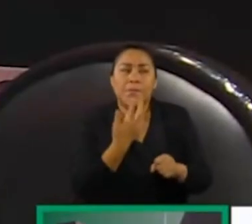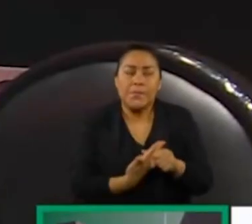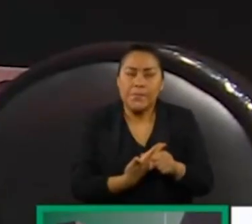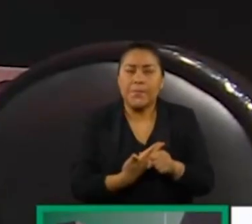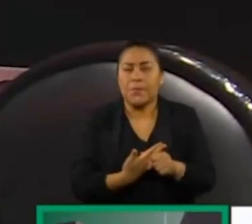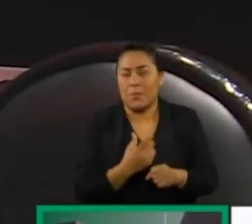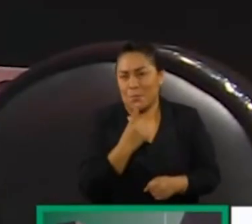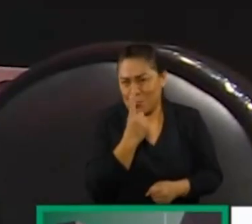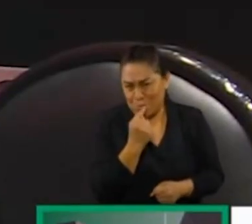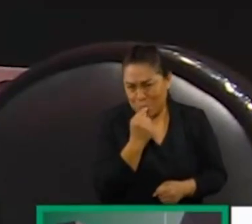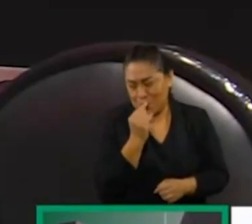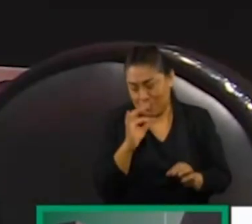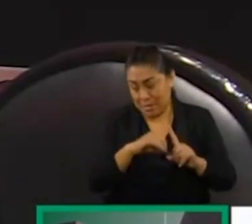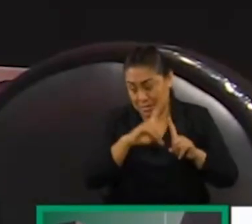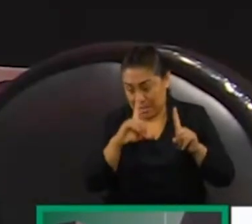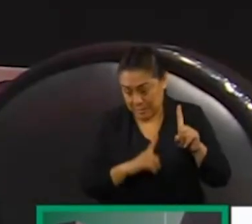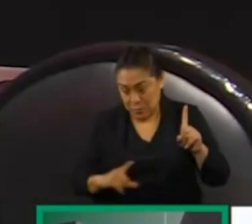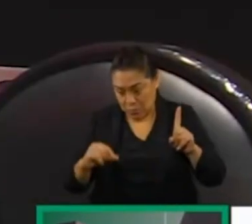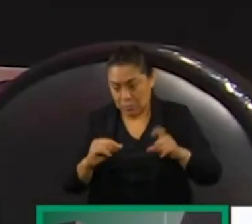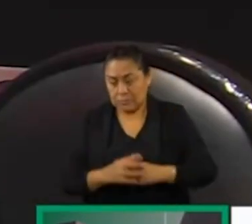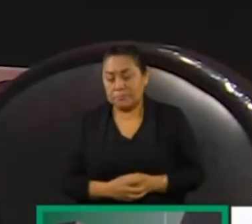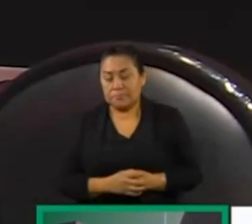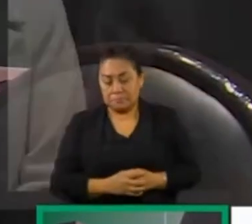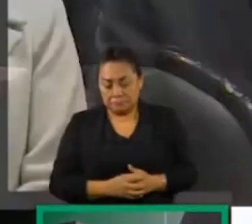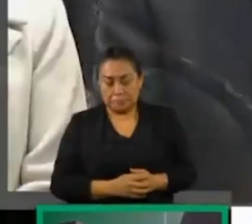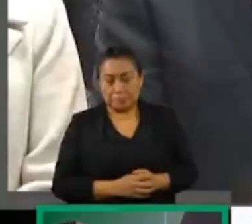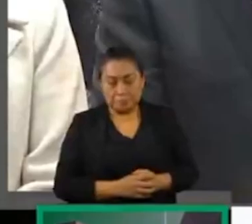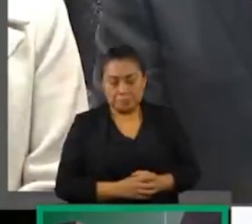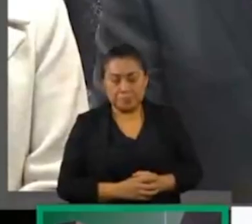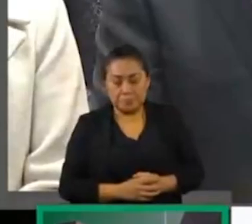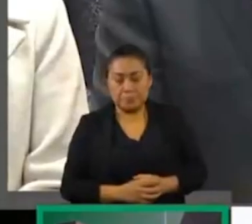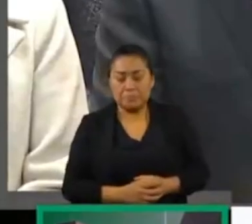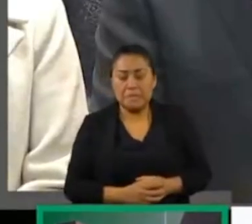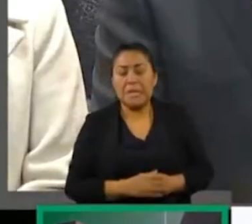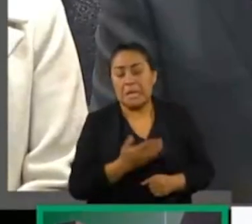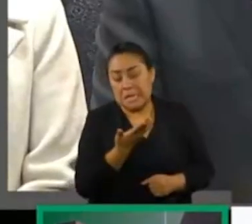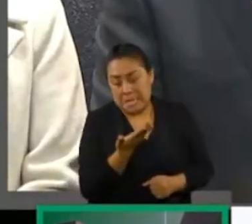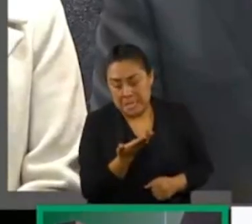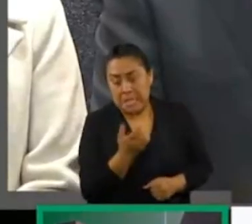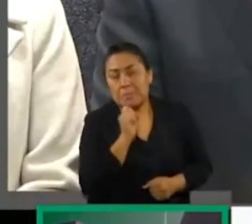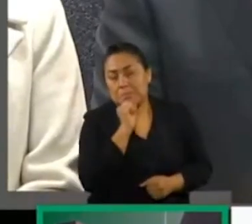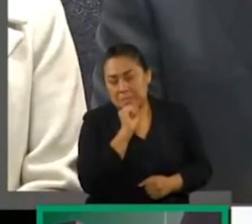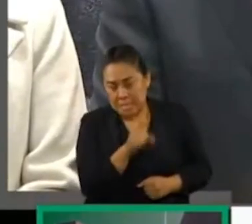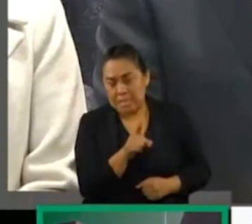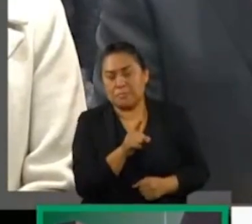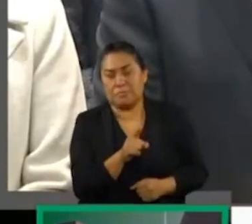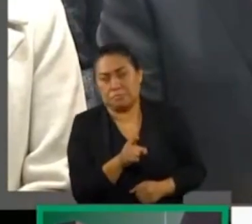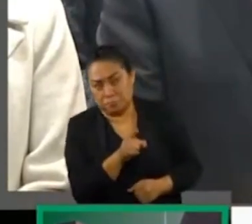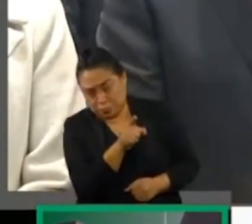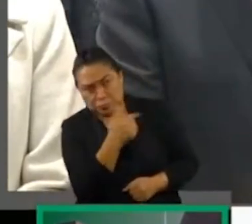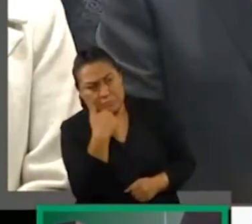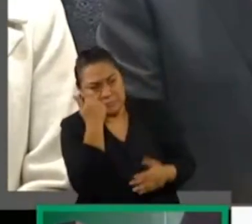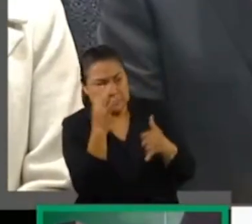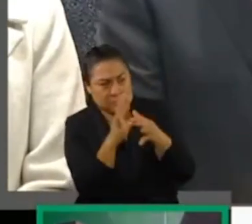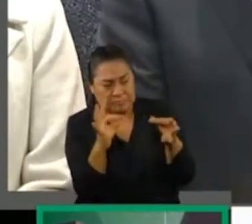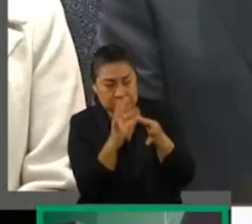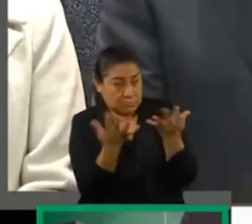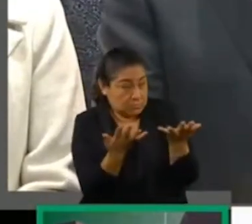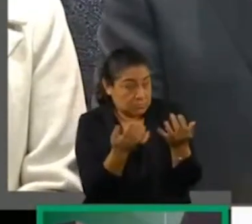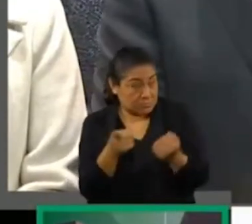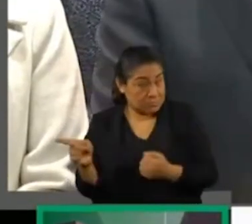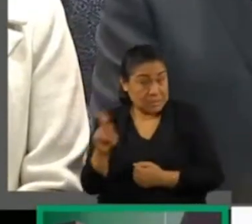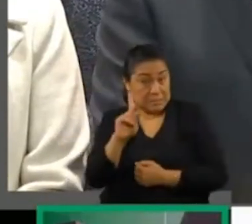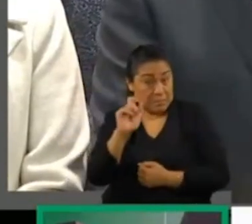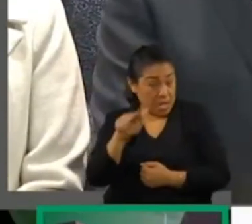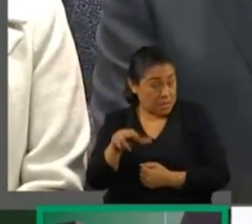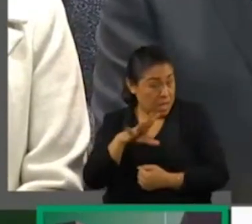Seguridad Pública a nivel nacional y que bueno, para que también pudiera decir si tiene calidad moral el PAN a venir